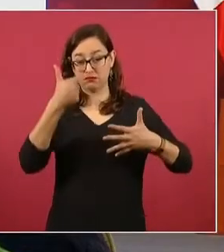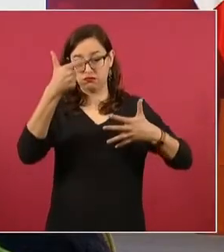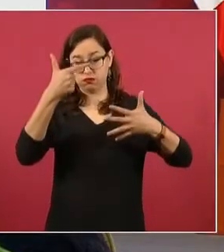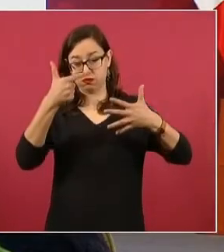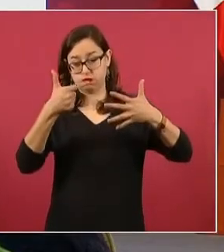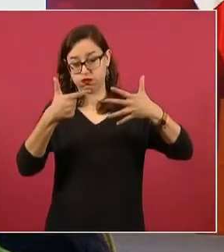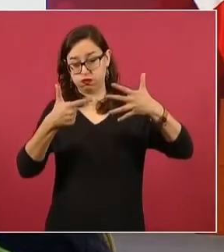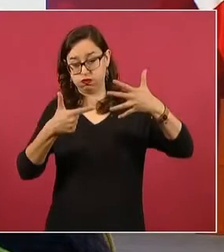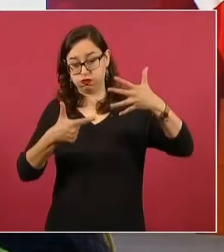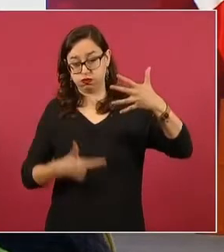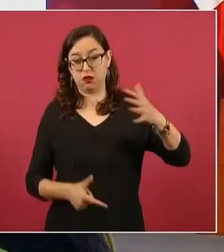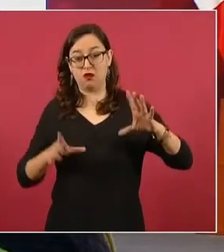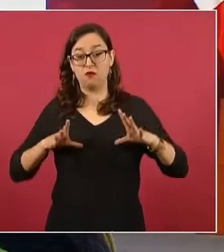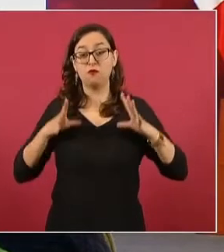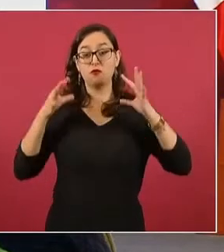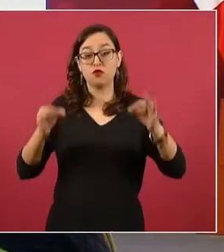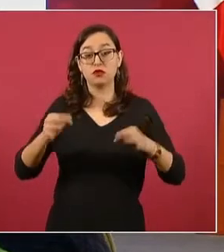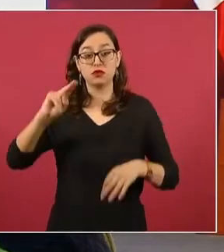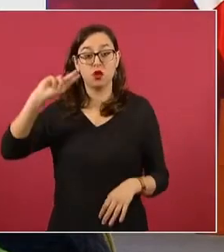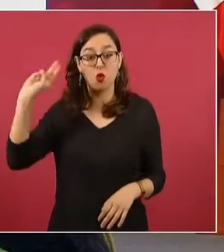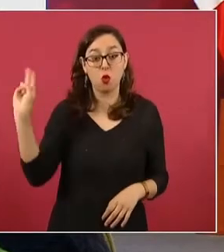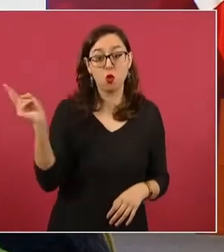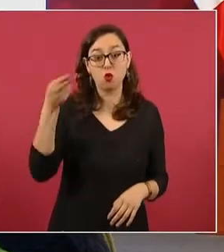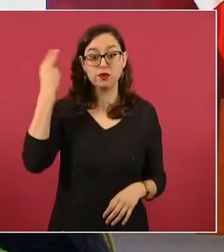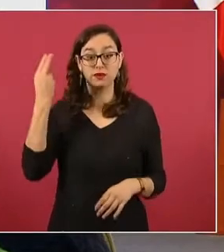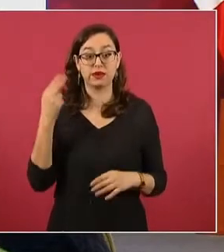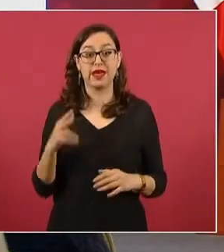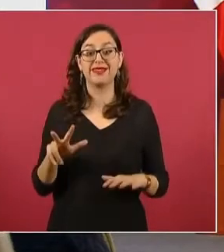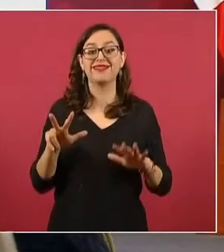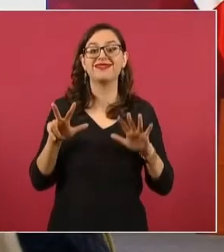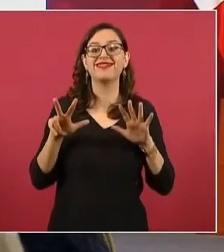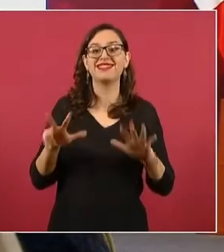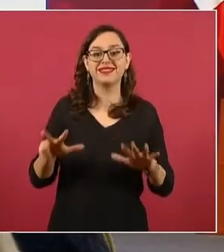que se están creando en Oaxaca. 18